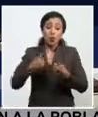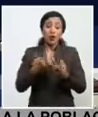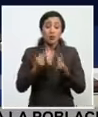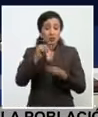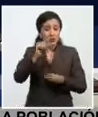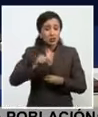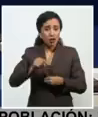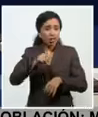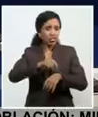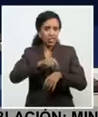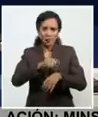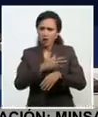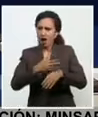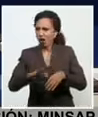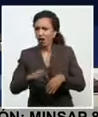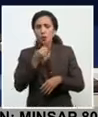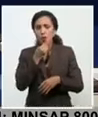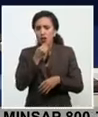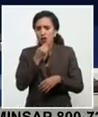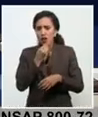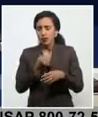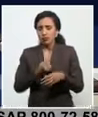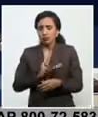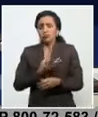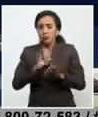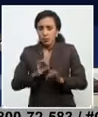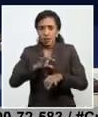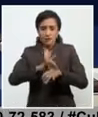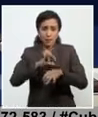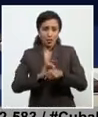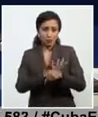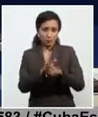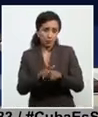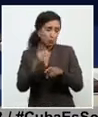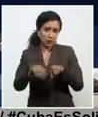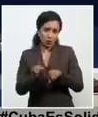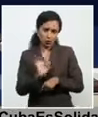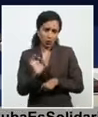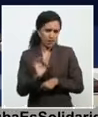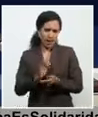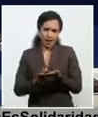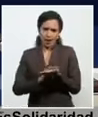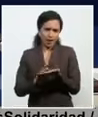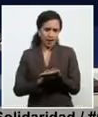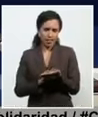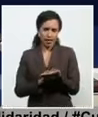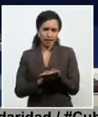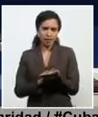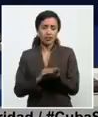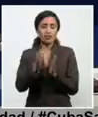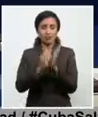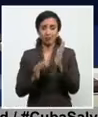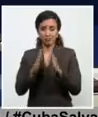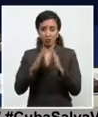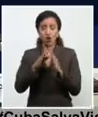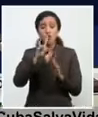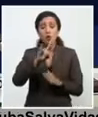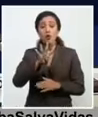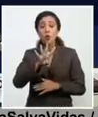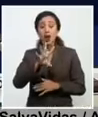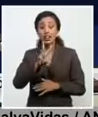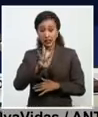haber desarrollado la enfermedad. Se encuentran en casas de arrendamiento en 943, los